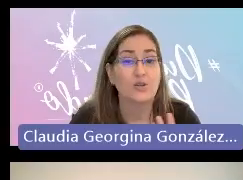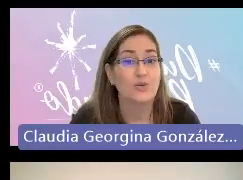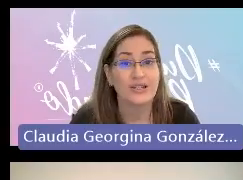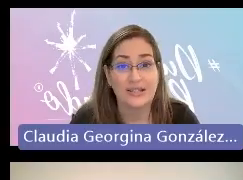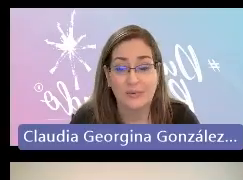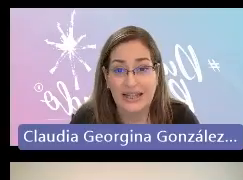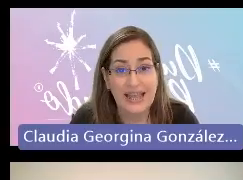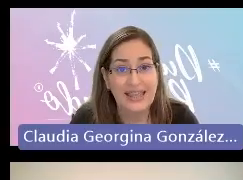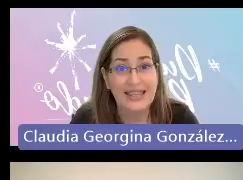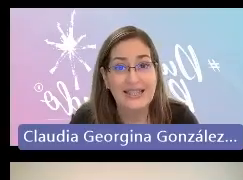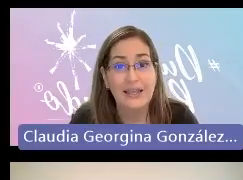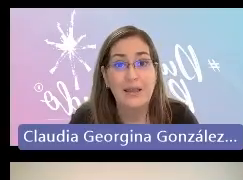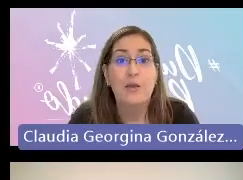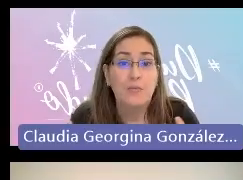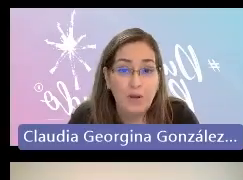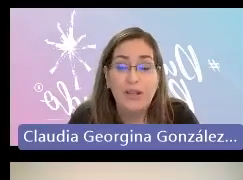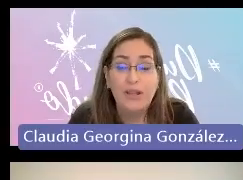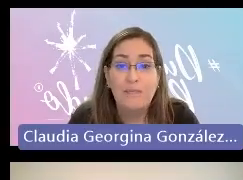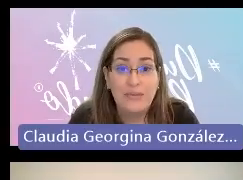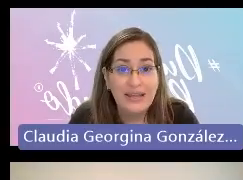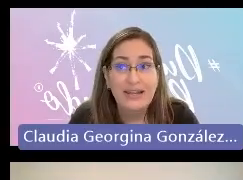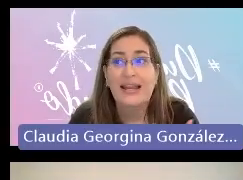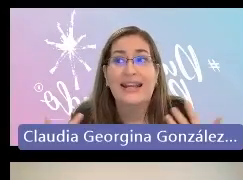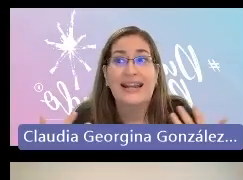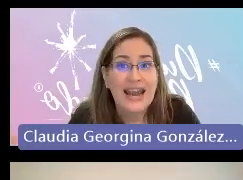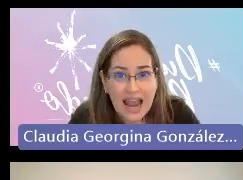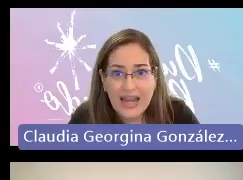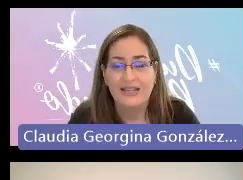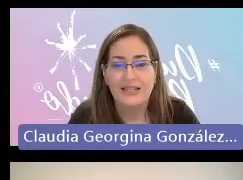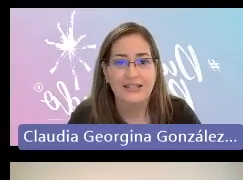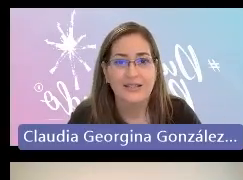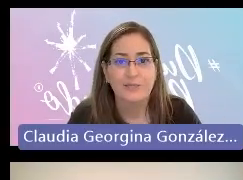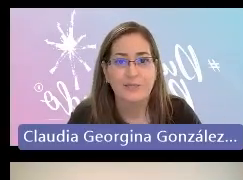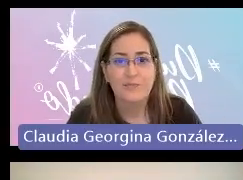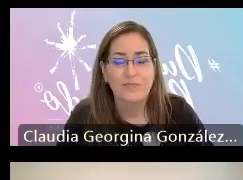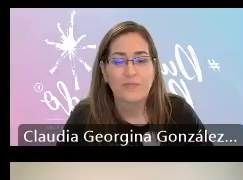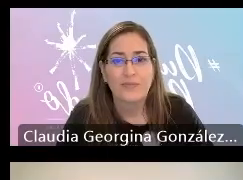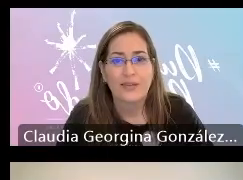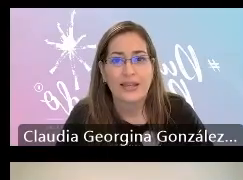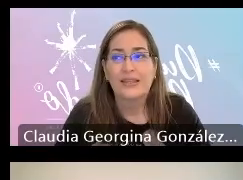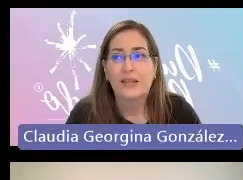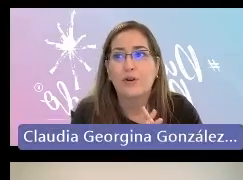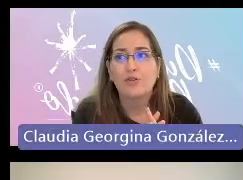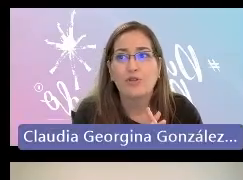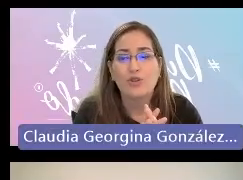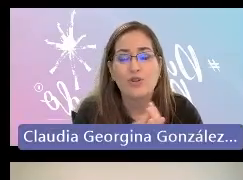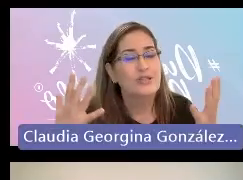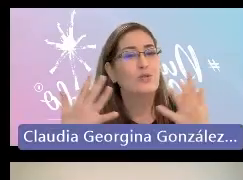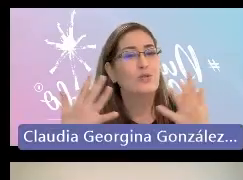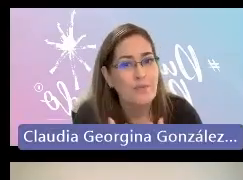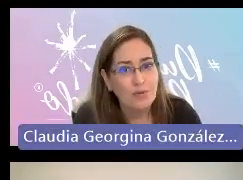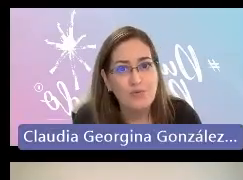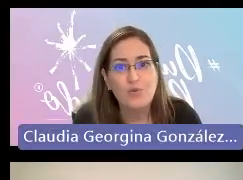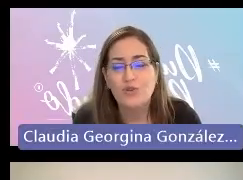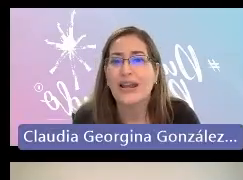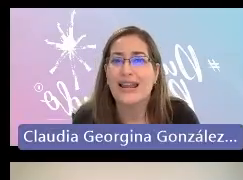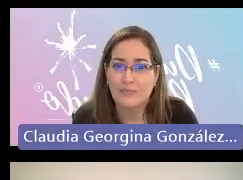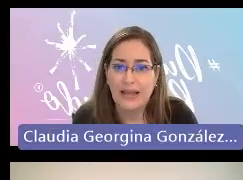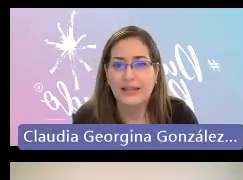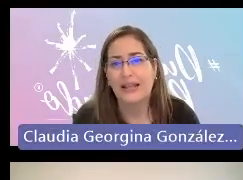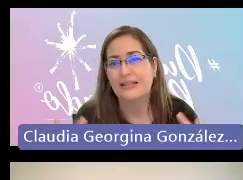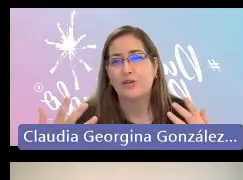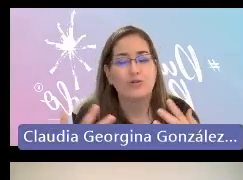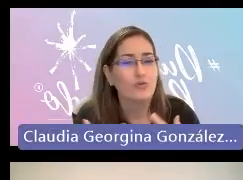fortalezas, con nuestras habilidades, pero también reales. de pronto nos escudamos mucho en